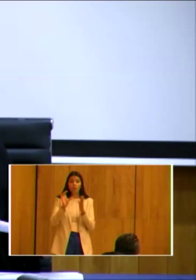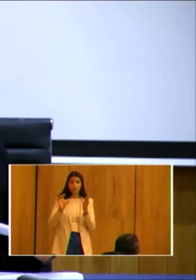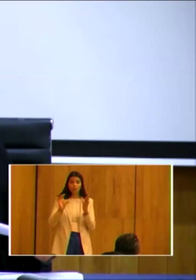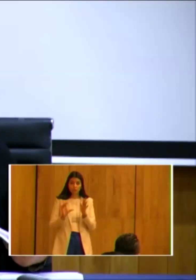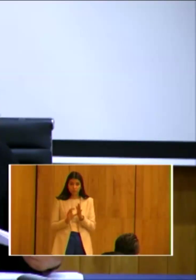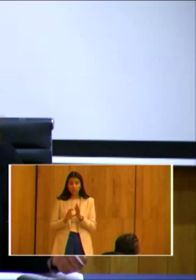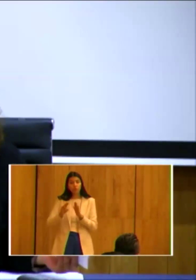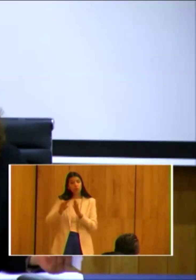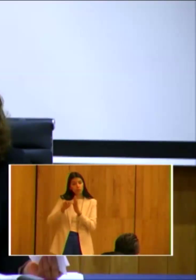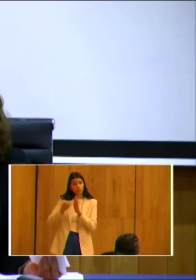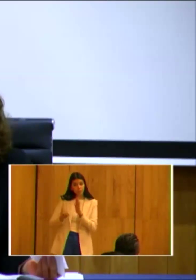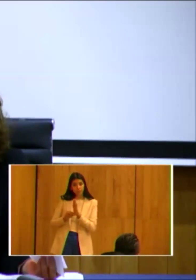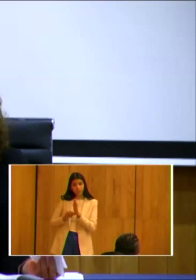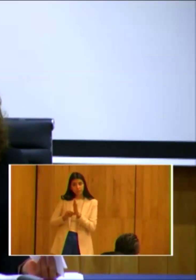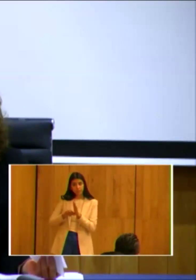Constitución,